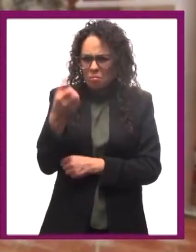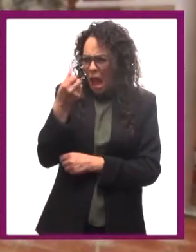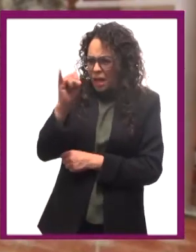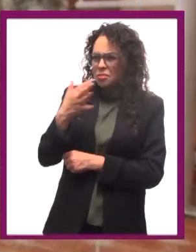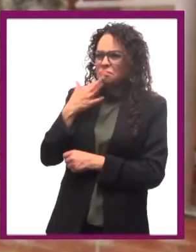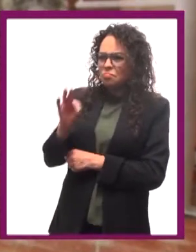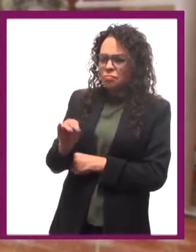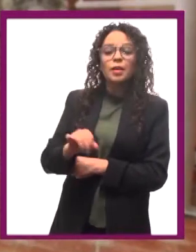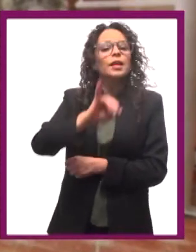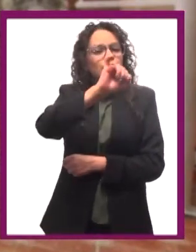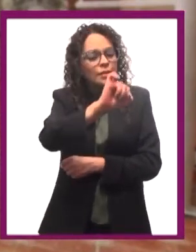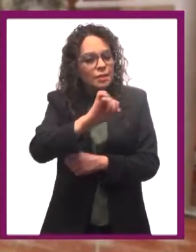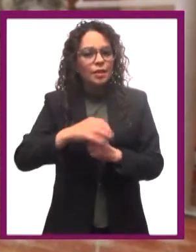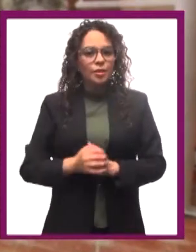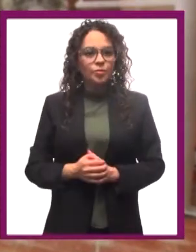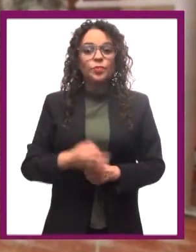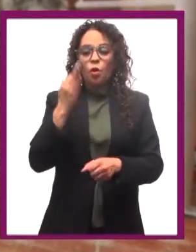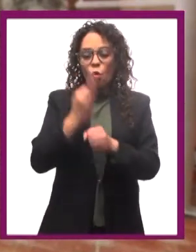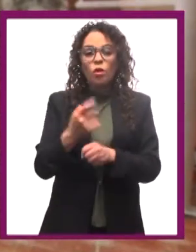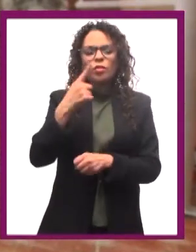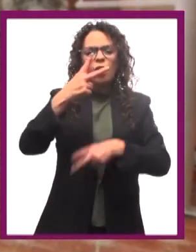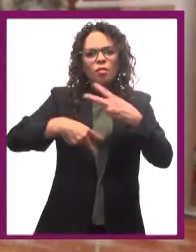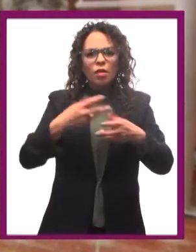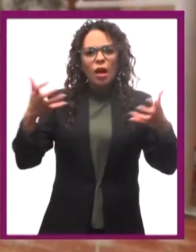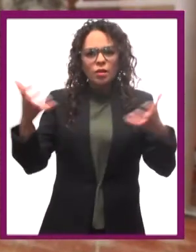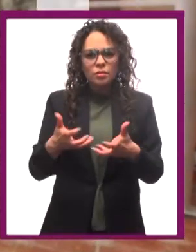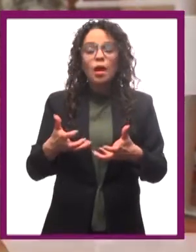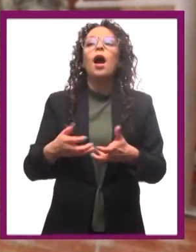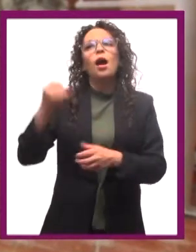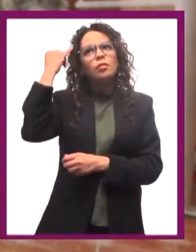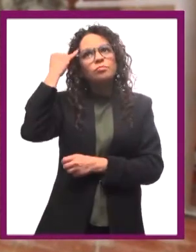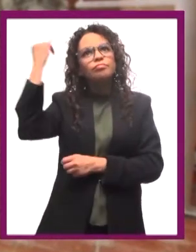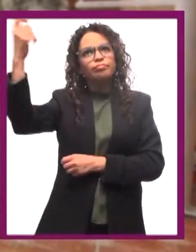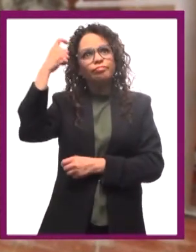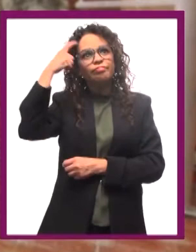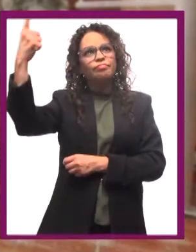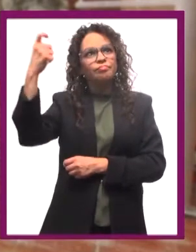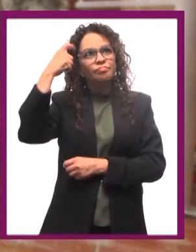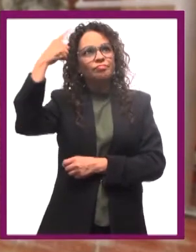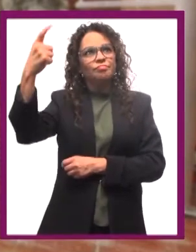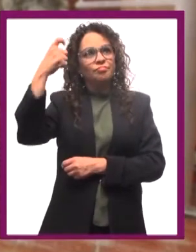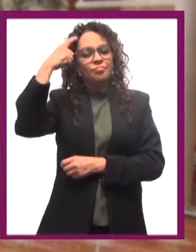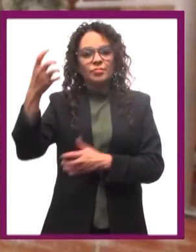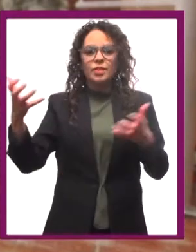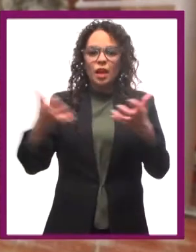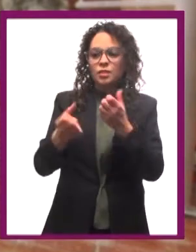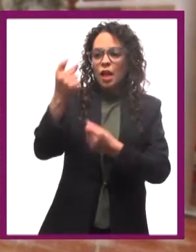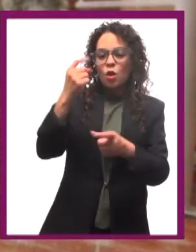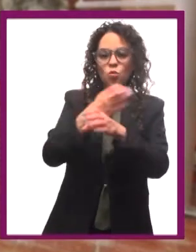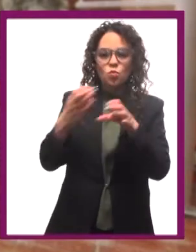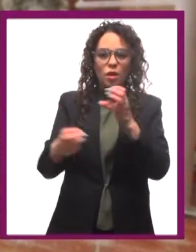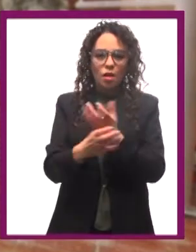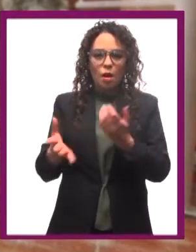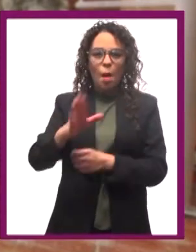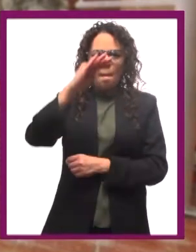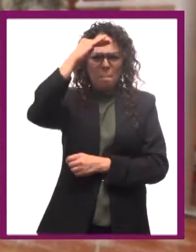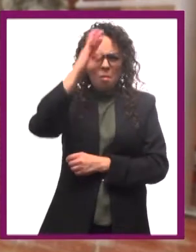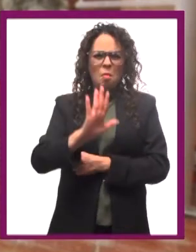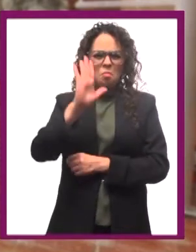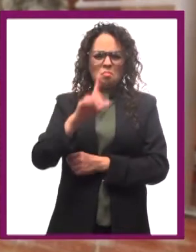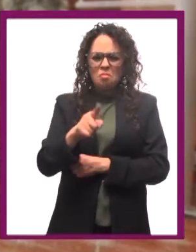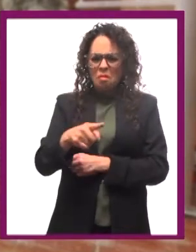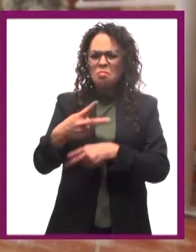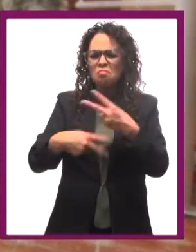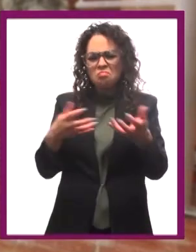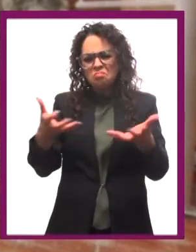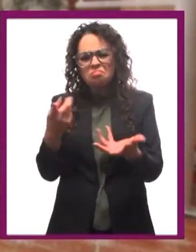¿así nomás? ¿Observarlas? Sí, lo que estamos haciendo ahora es crear. Los procesos creativos requieren de hacer algunas cosas que parecen que no nos